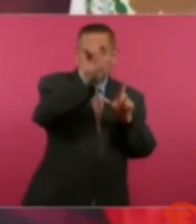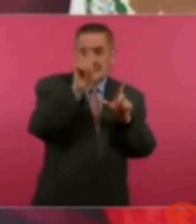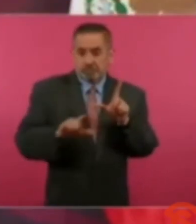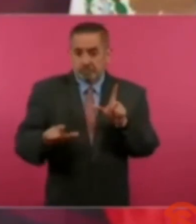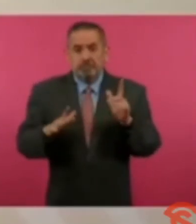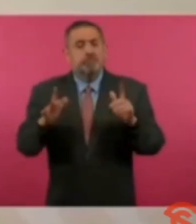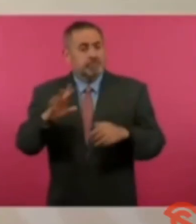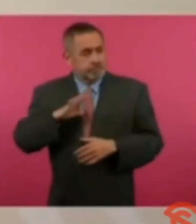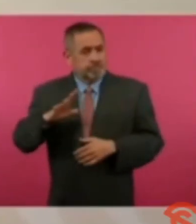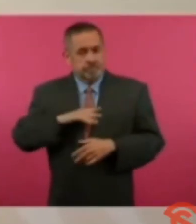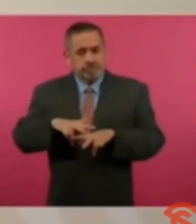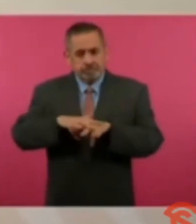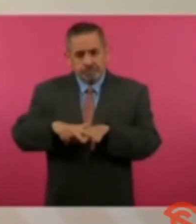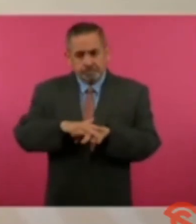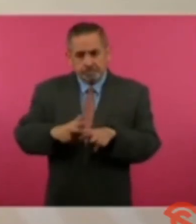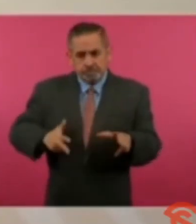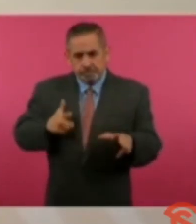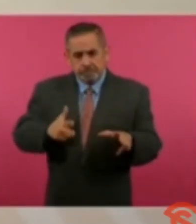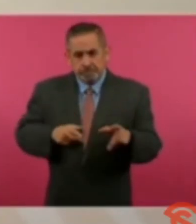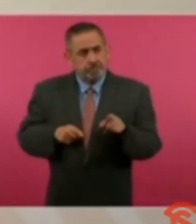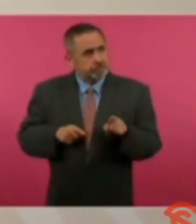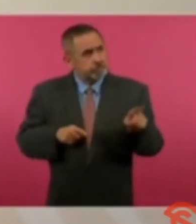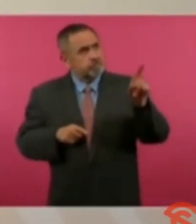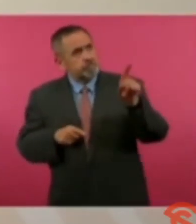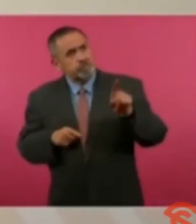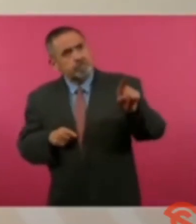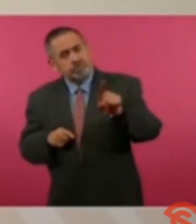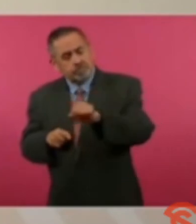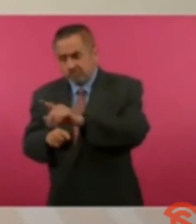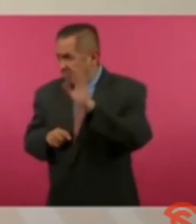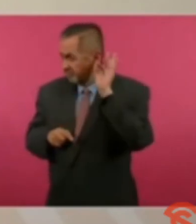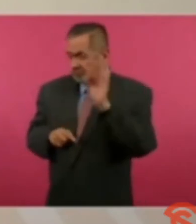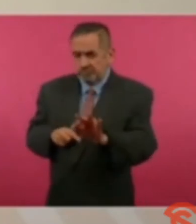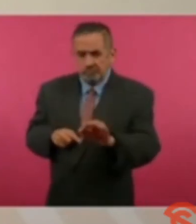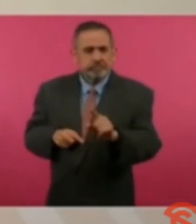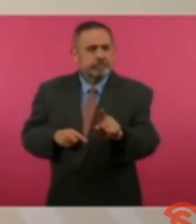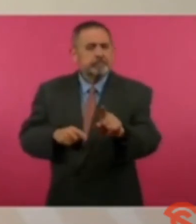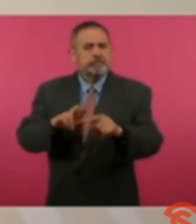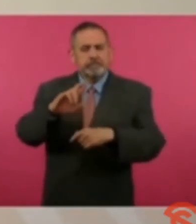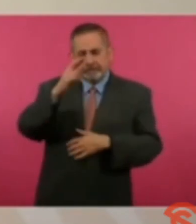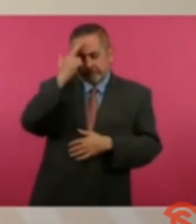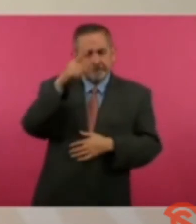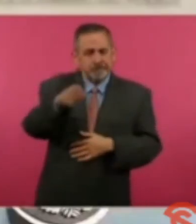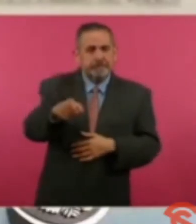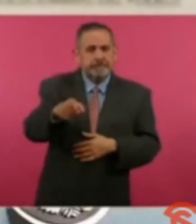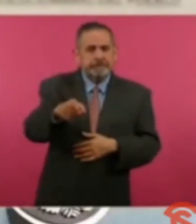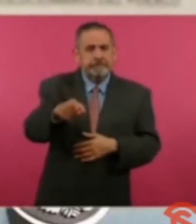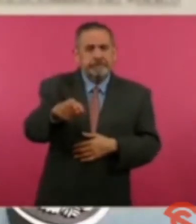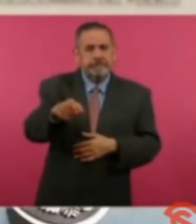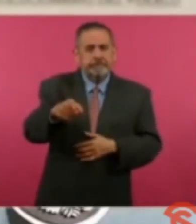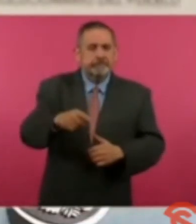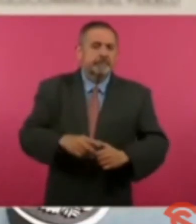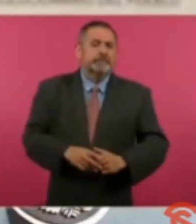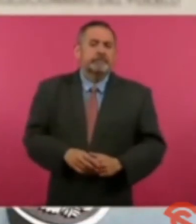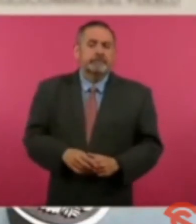Por eso siempre recuerdo que la